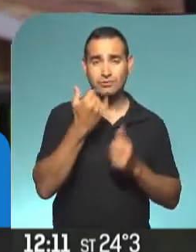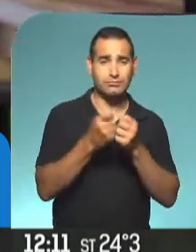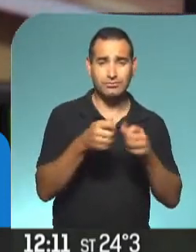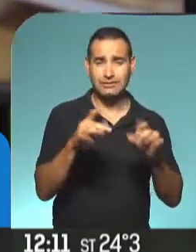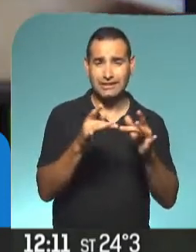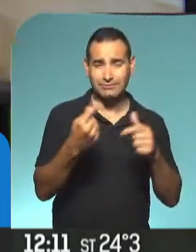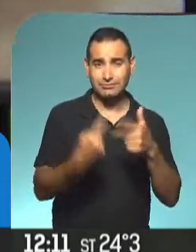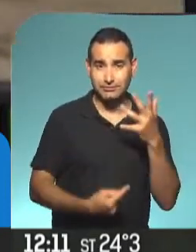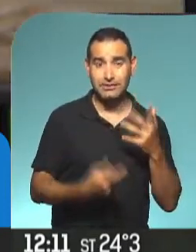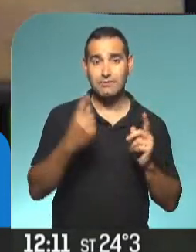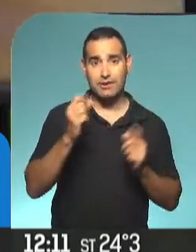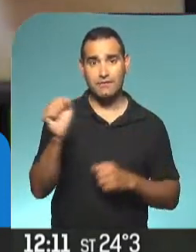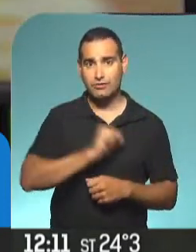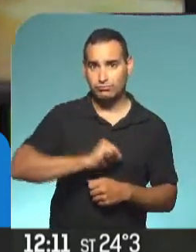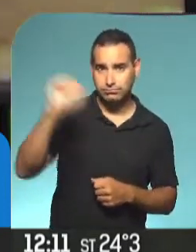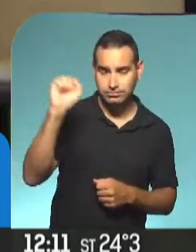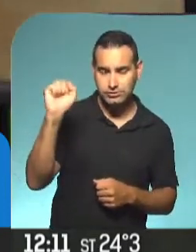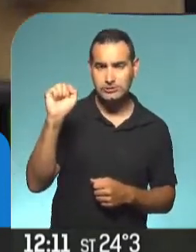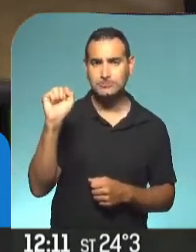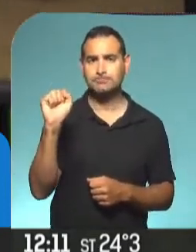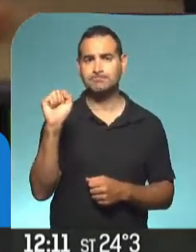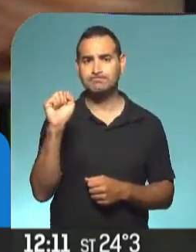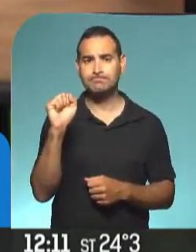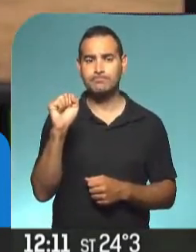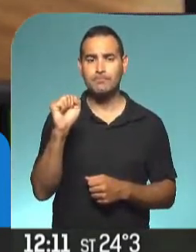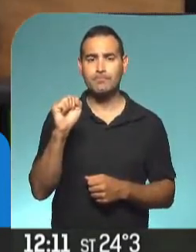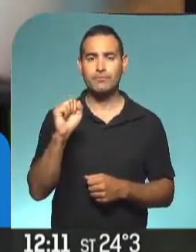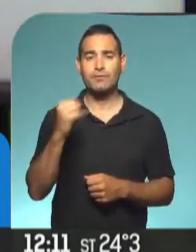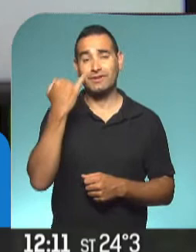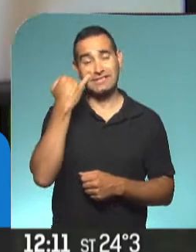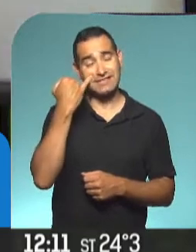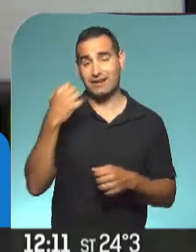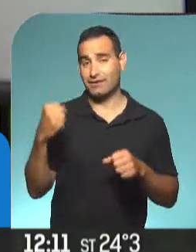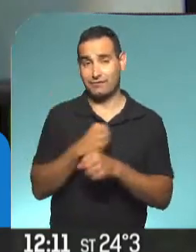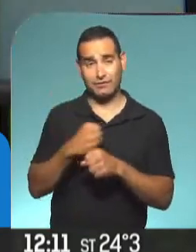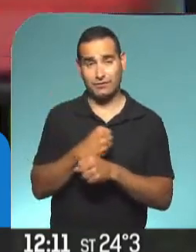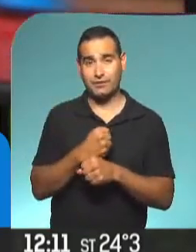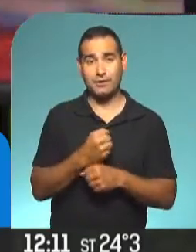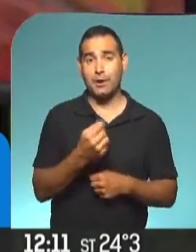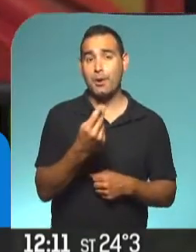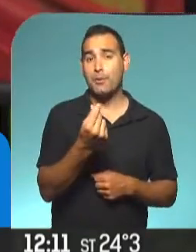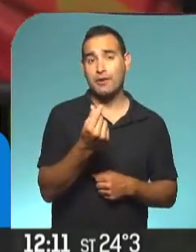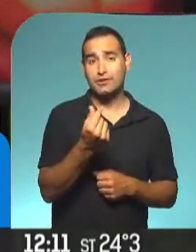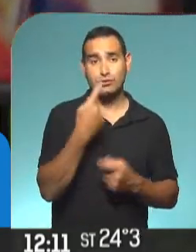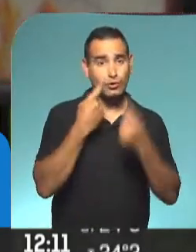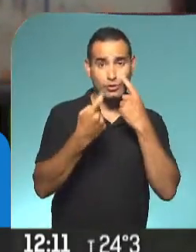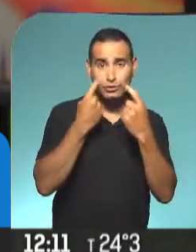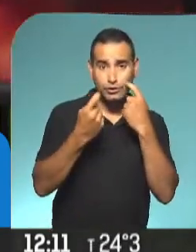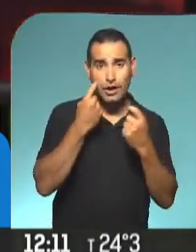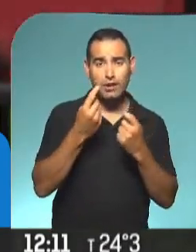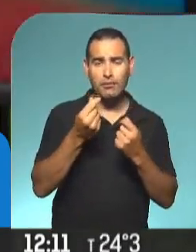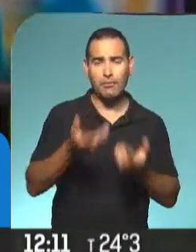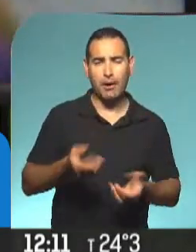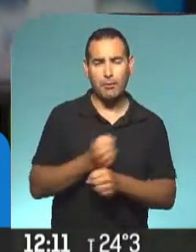inflación por arriba del promedio general, y esto tiene que ver con lo que se autorizó de precios que estaban regulados, y se autorizó algún